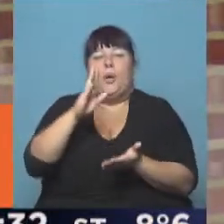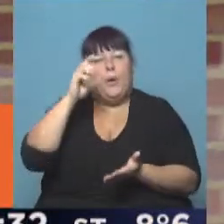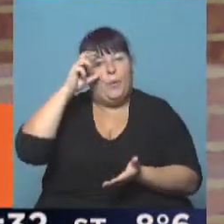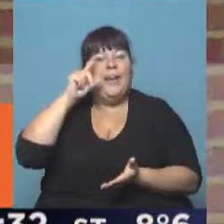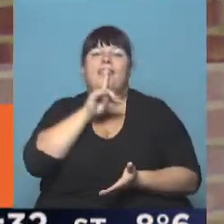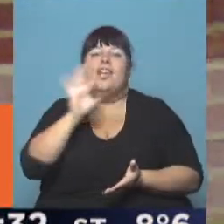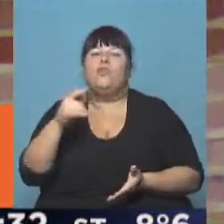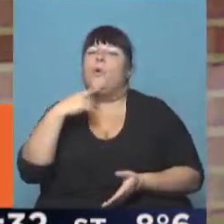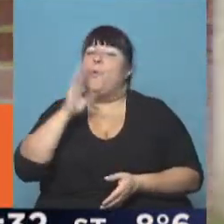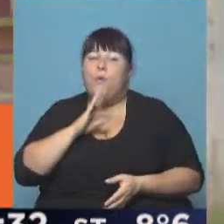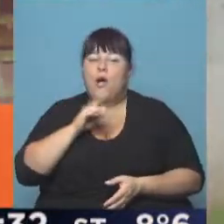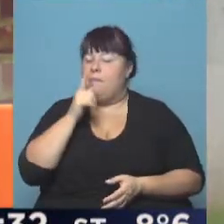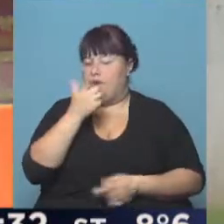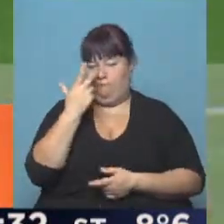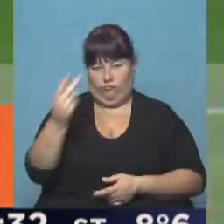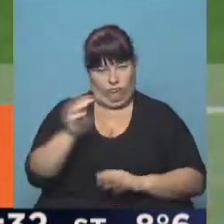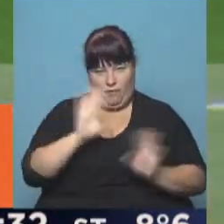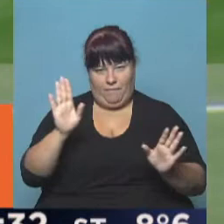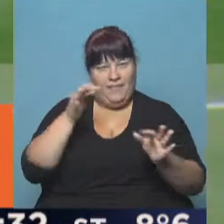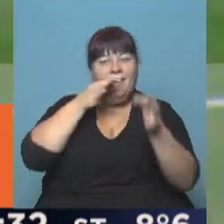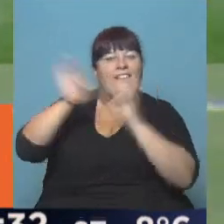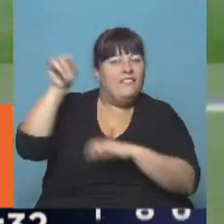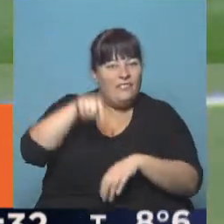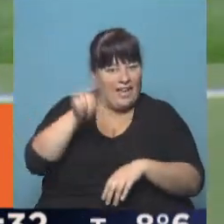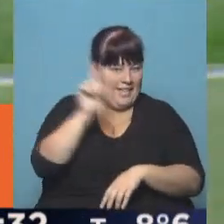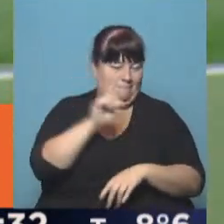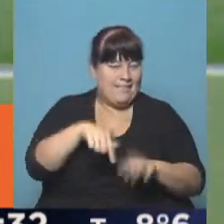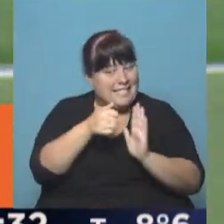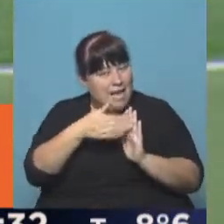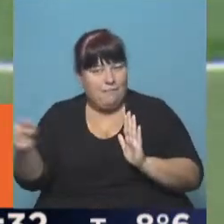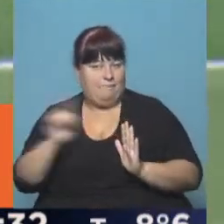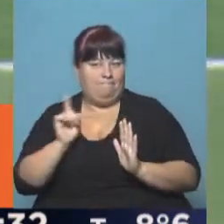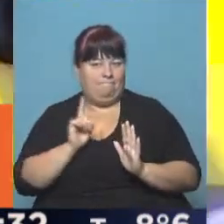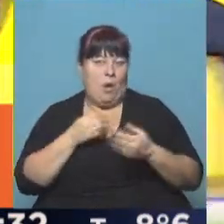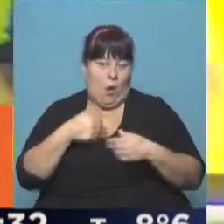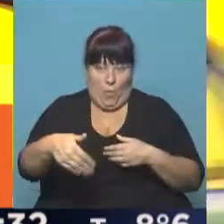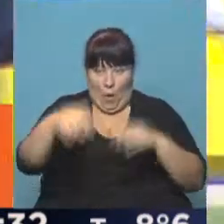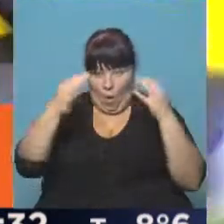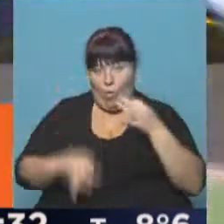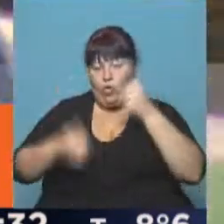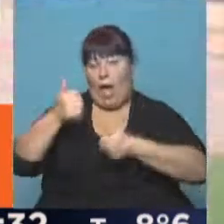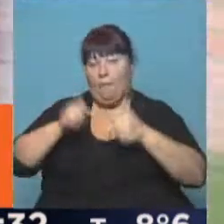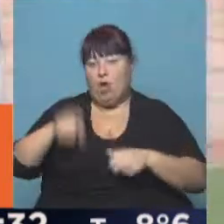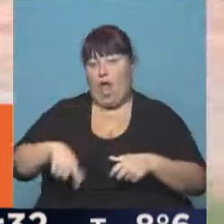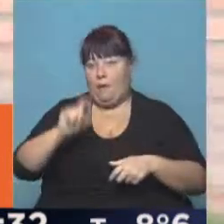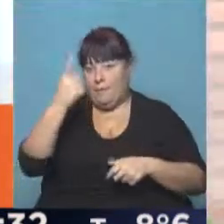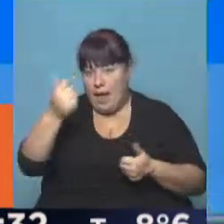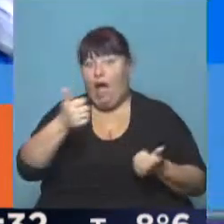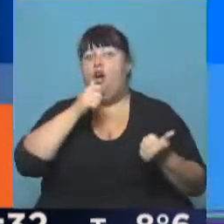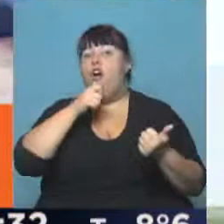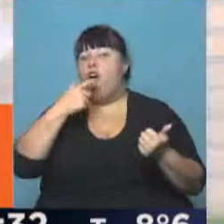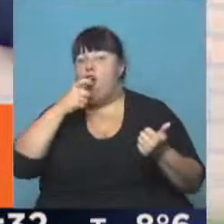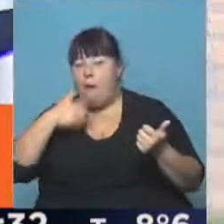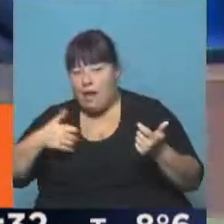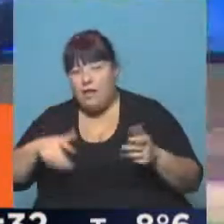Boca parece no tener intenciones, al menos en este semestre, porque se le viene justamente el torneo local y la Copa Argentina, y